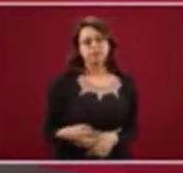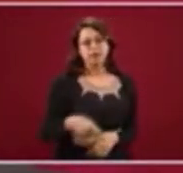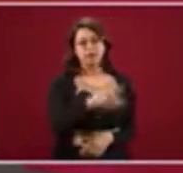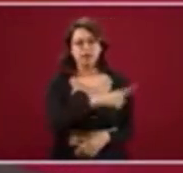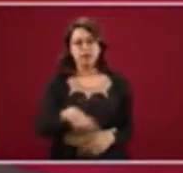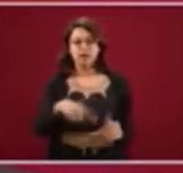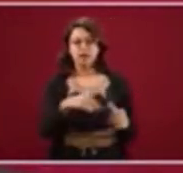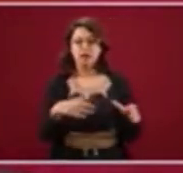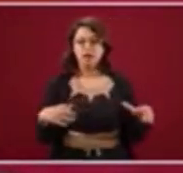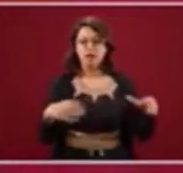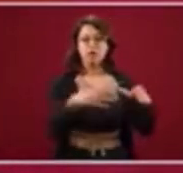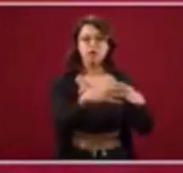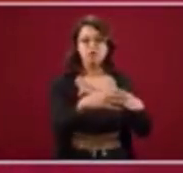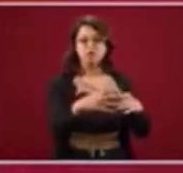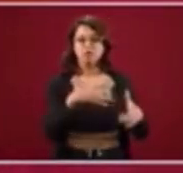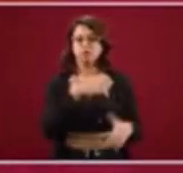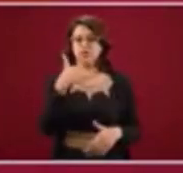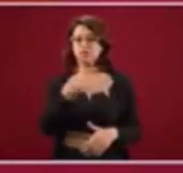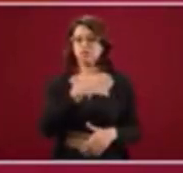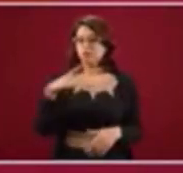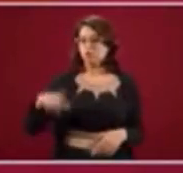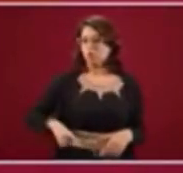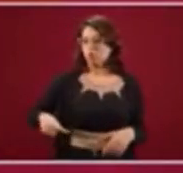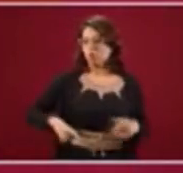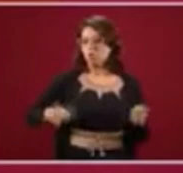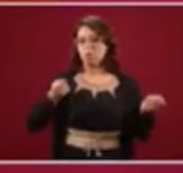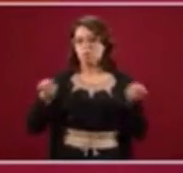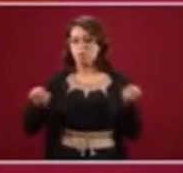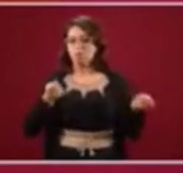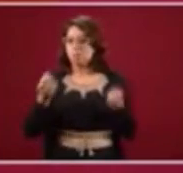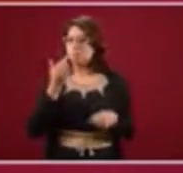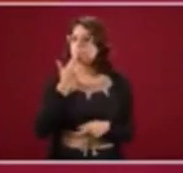la mejor forma de gobierno para México